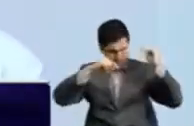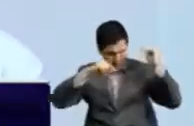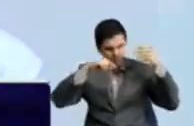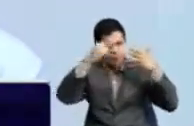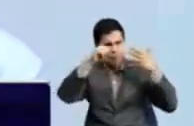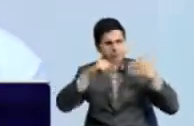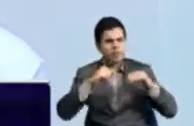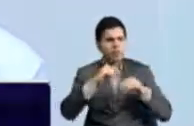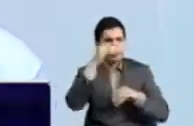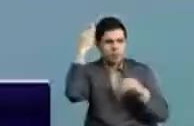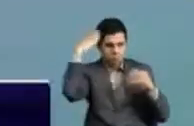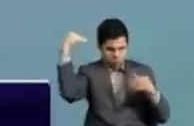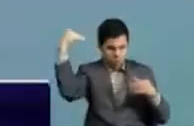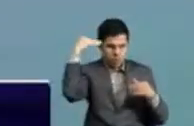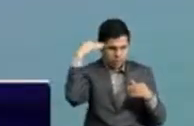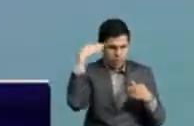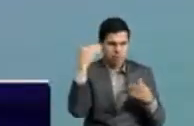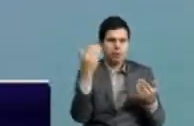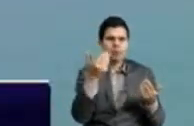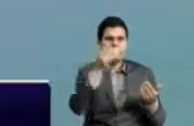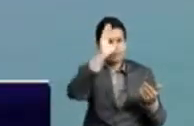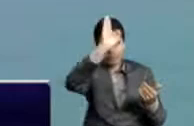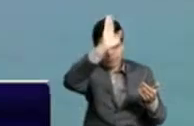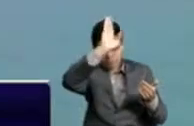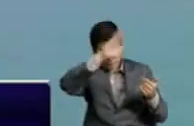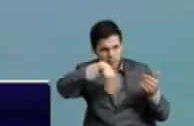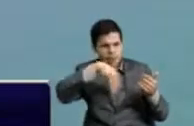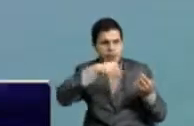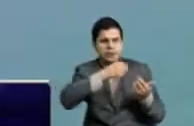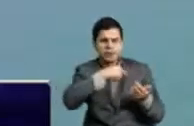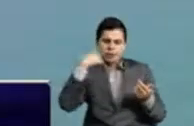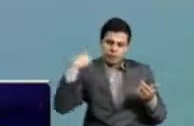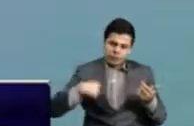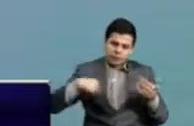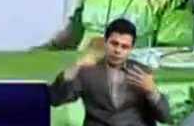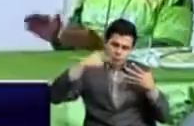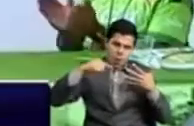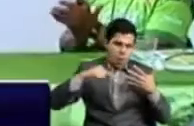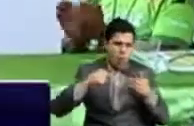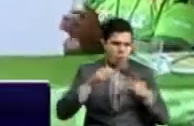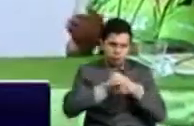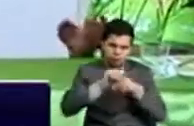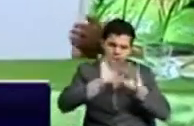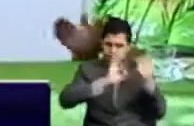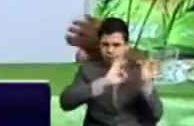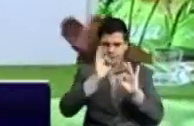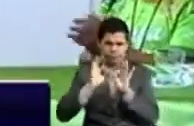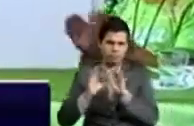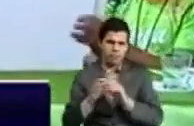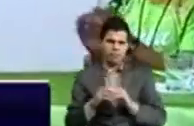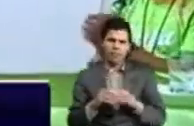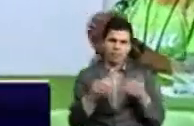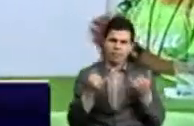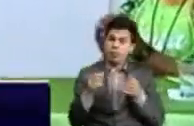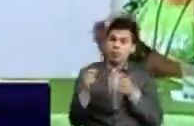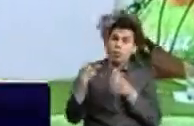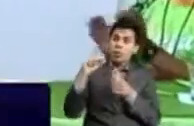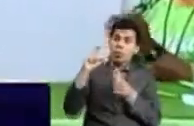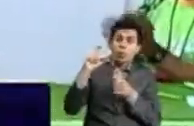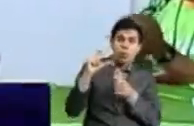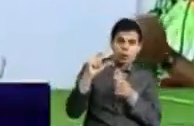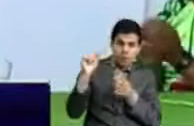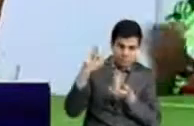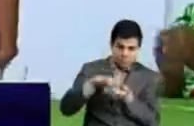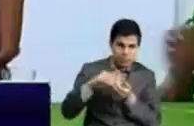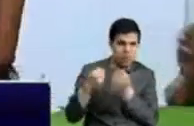el Mundial pues voy a estar compitiendo contra ellos, entonces prepararme de la mejor manera. Para la deportista motilona, el apoyo de sus